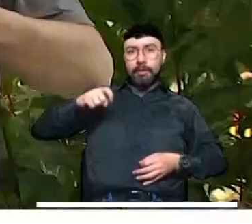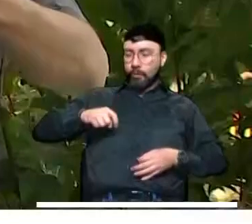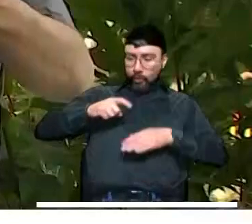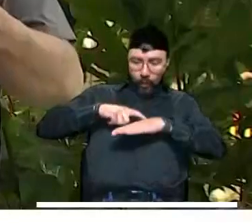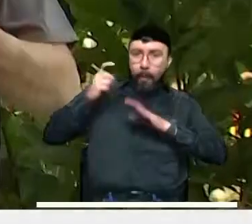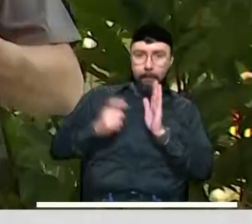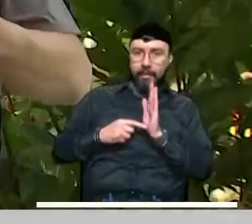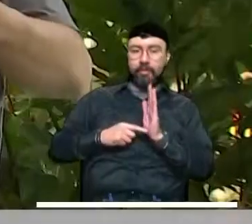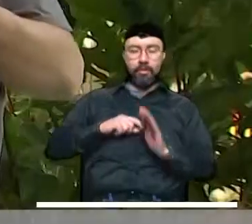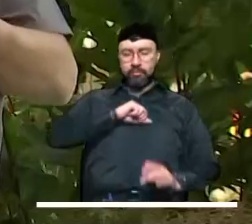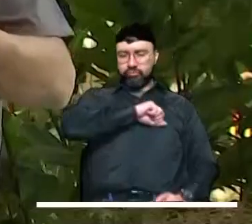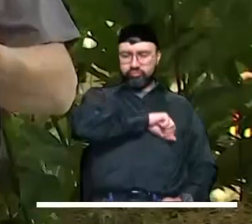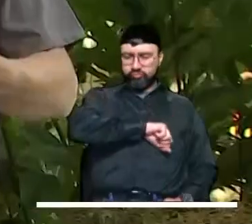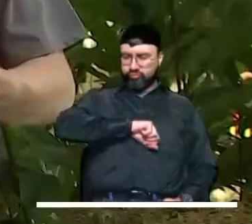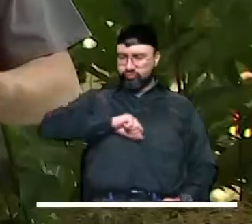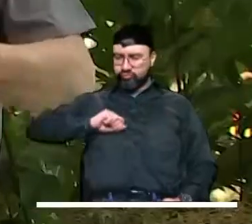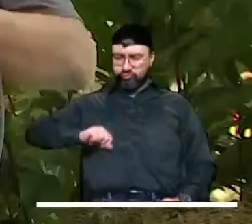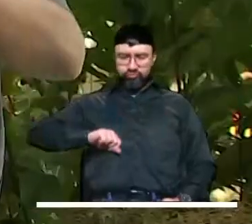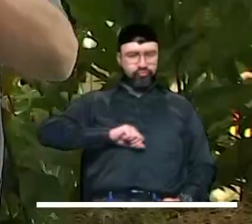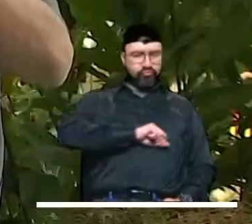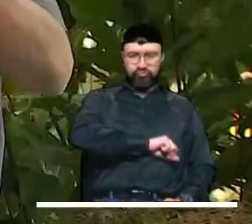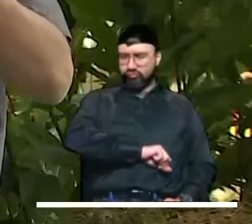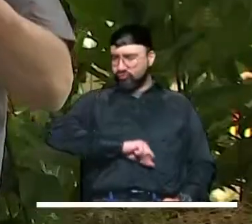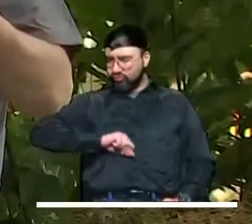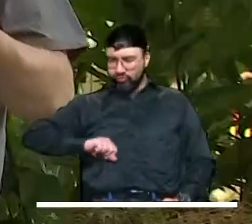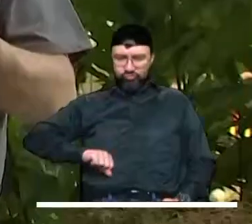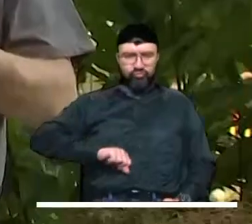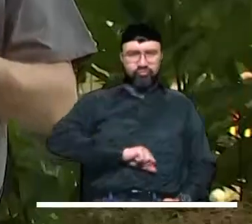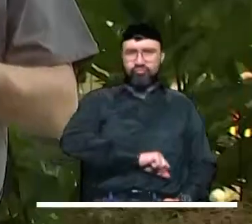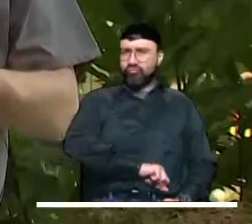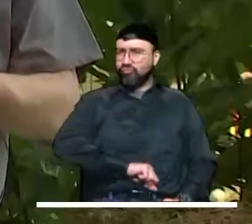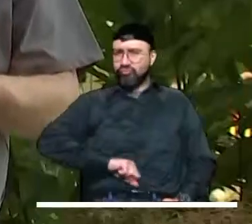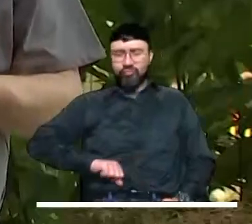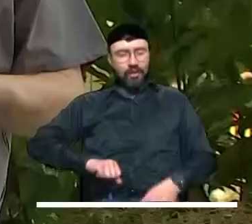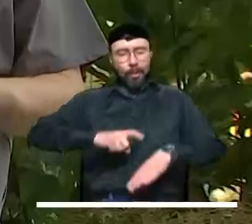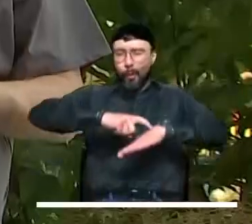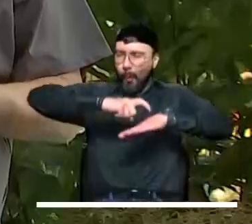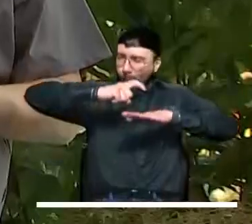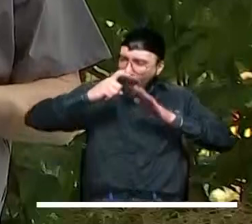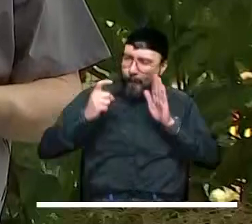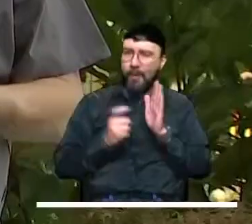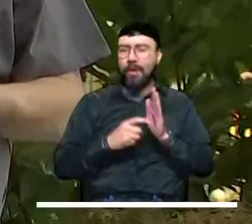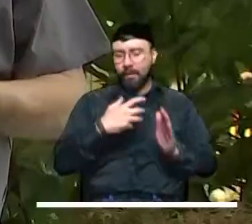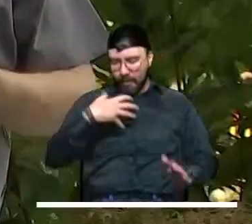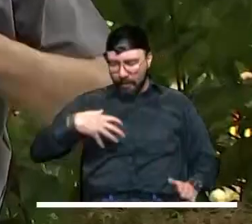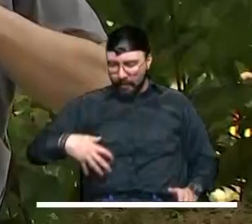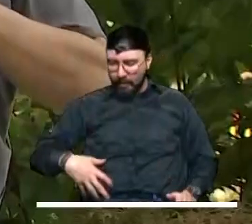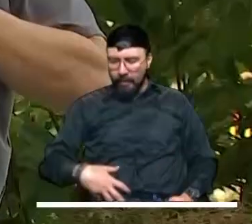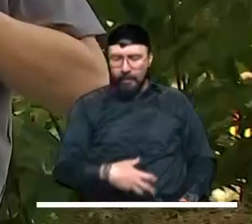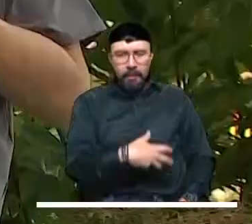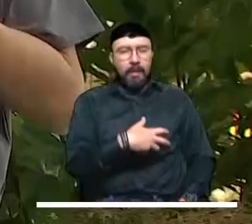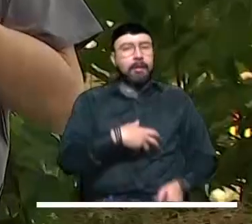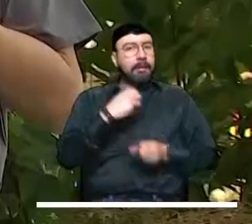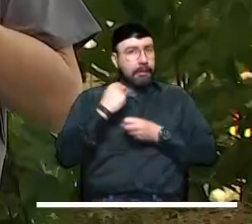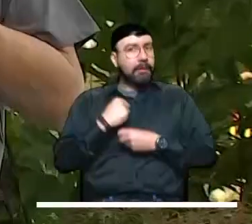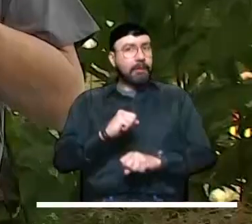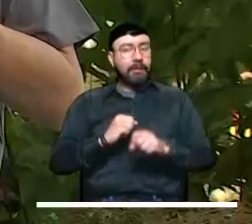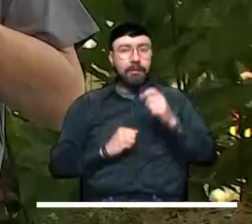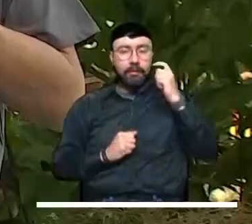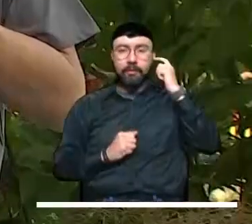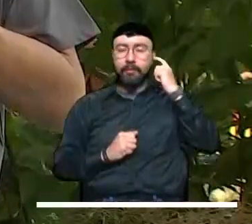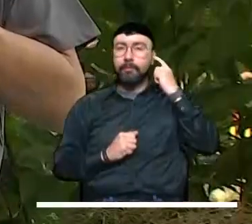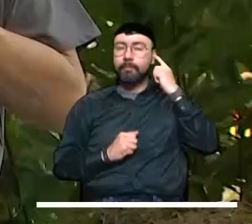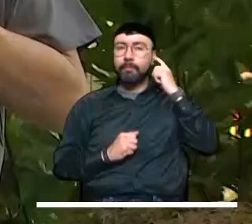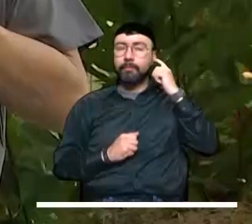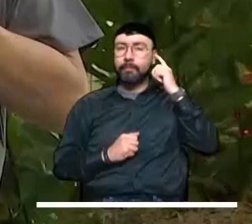como un sistema, como una integridad de todos los órganos que conforman nuestro cuerpo. Nosotros hemos visto